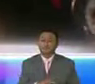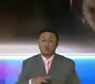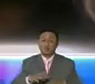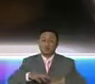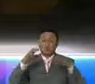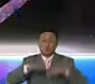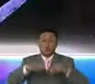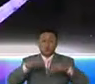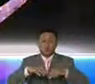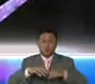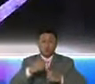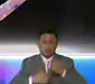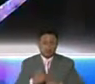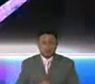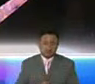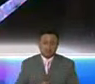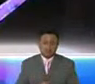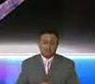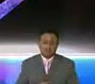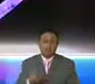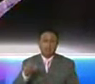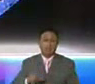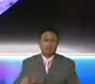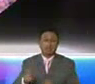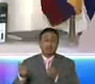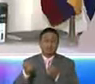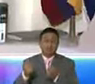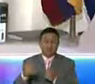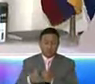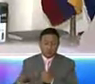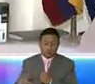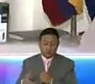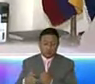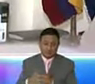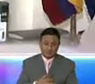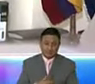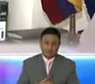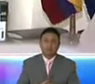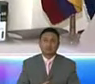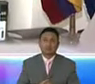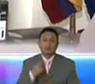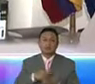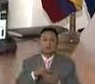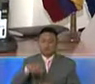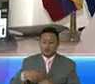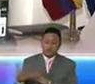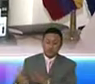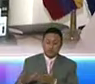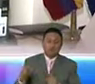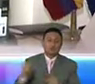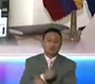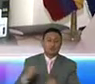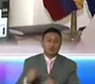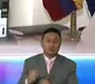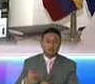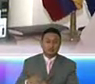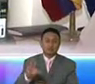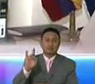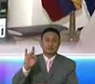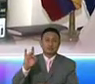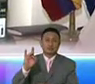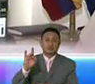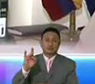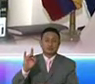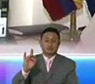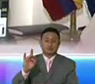los controles aprovechan el mal clima para delinquir. En cuanto a muertes violentas, tenemos lo que va del año, es 8. Pero